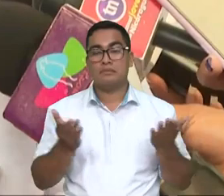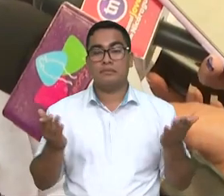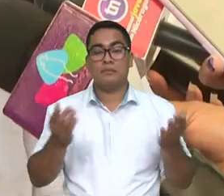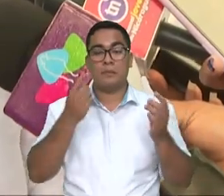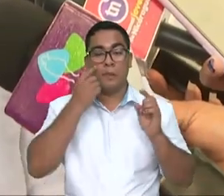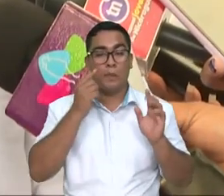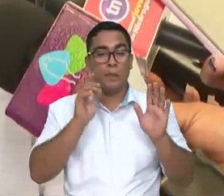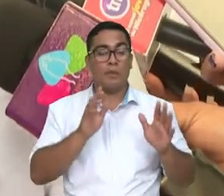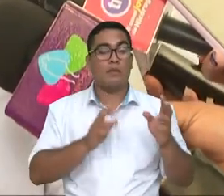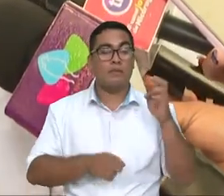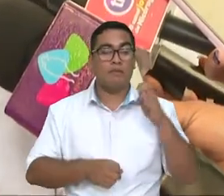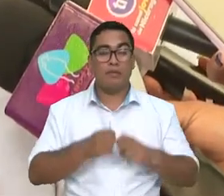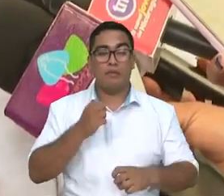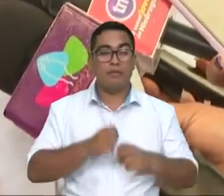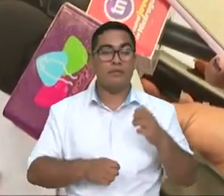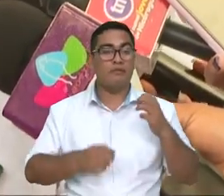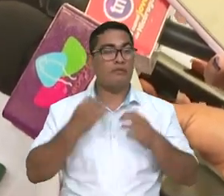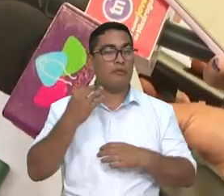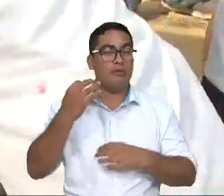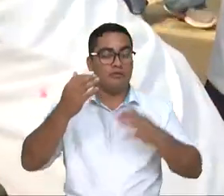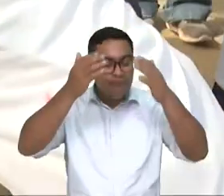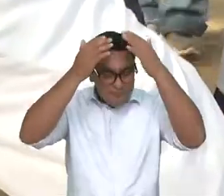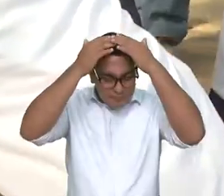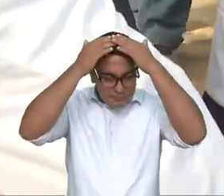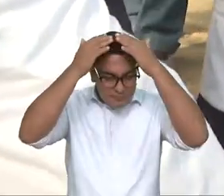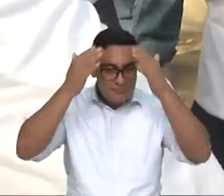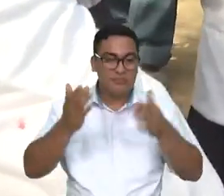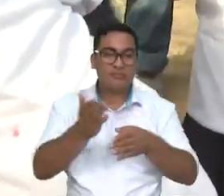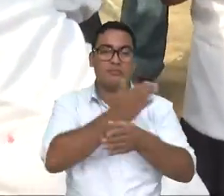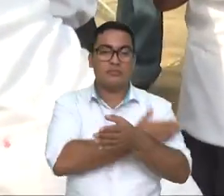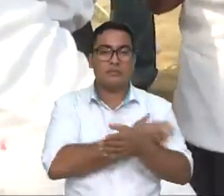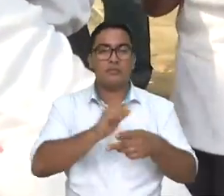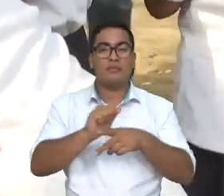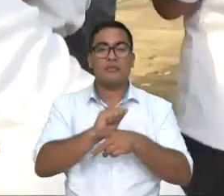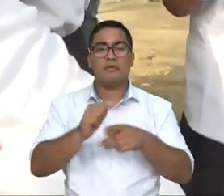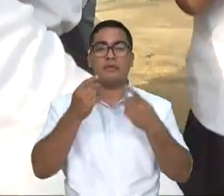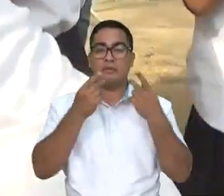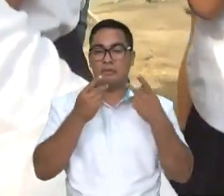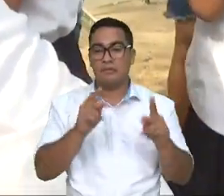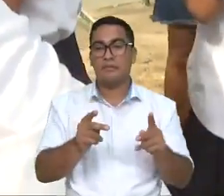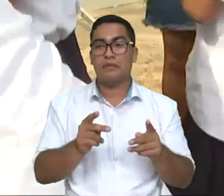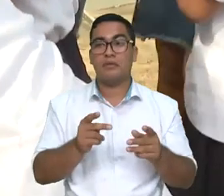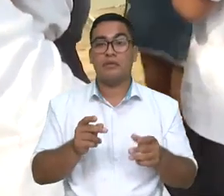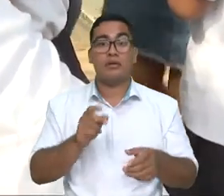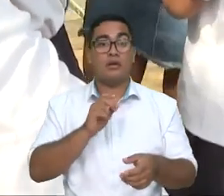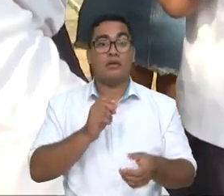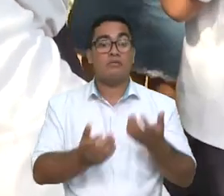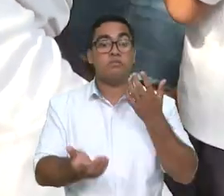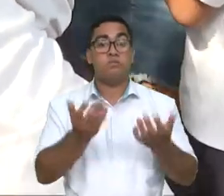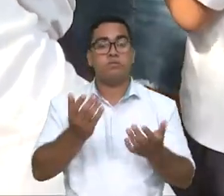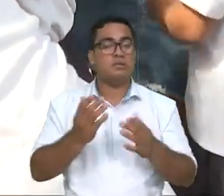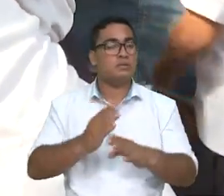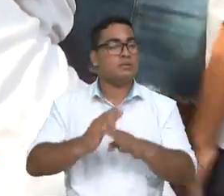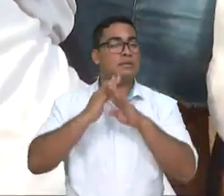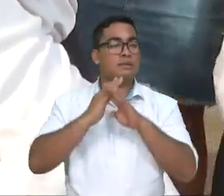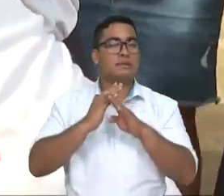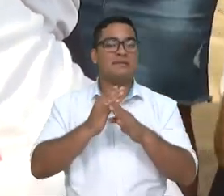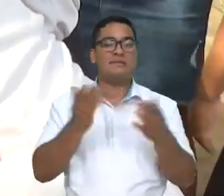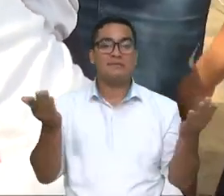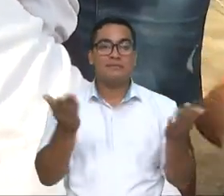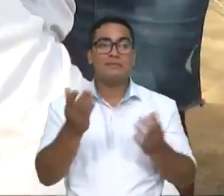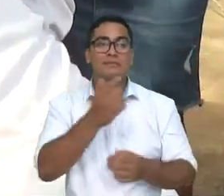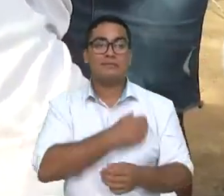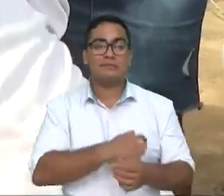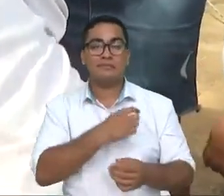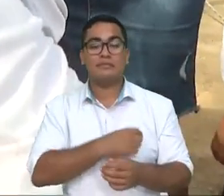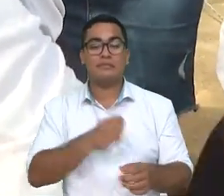prevenir desastres de multiamenaza, pero también tenemos tenido contra el dengue. Y nos hemos dispuesto desde las escuelas